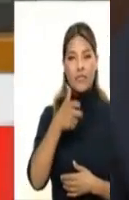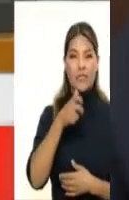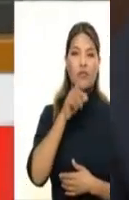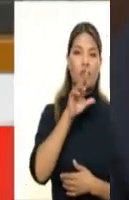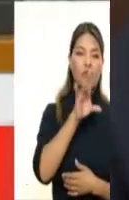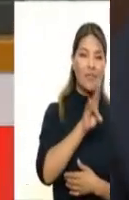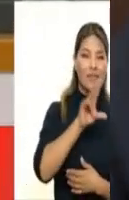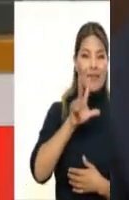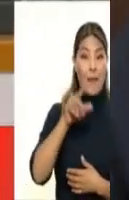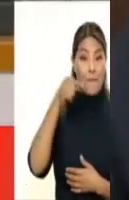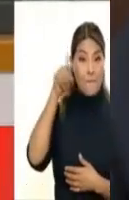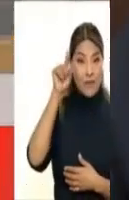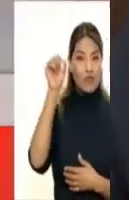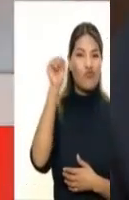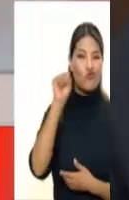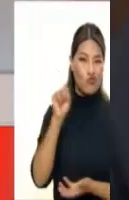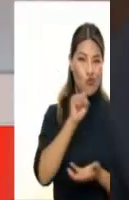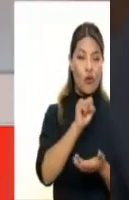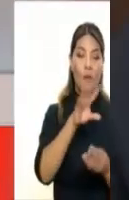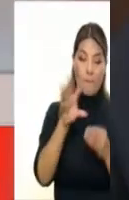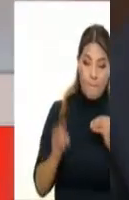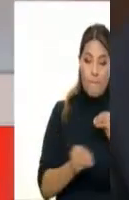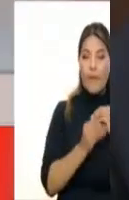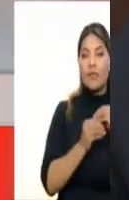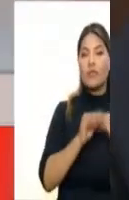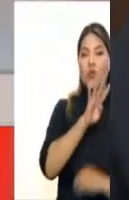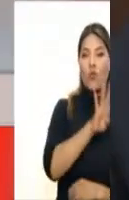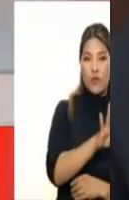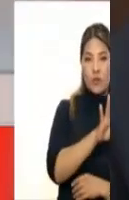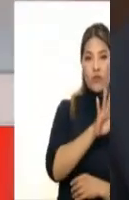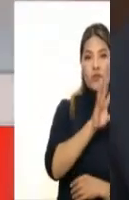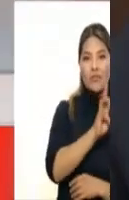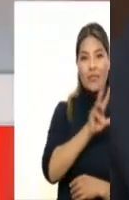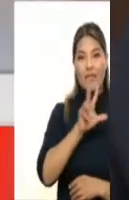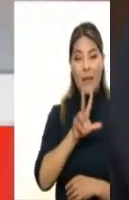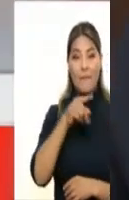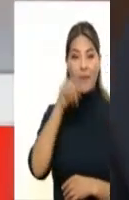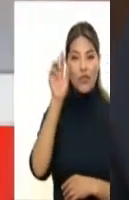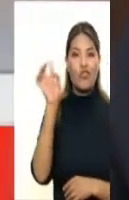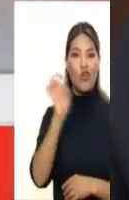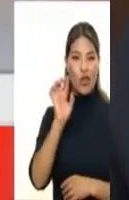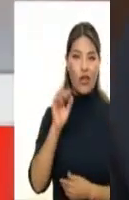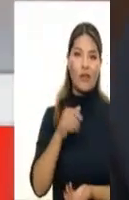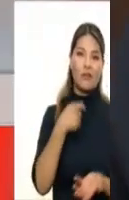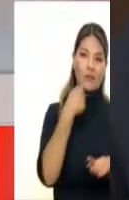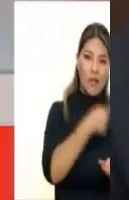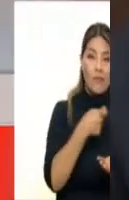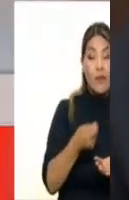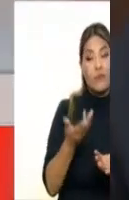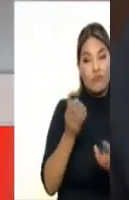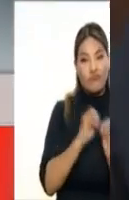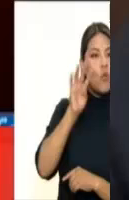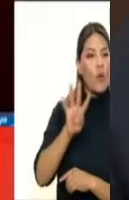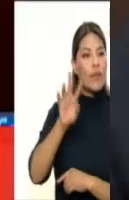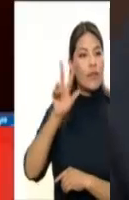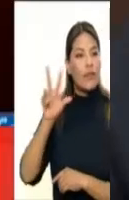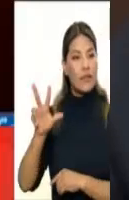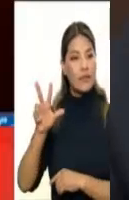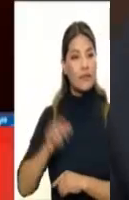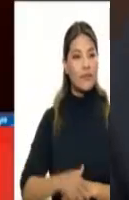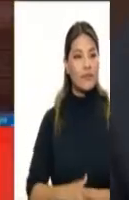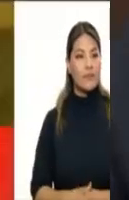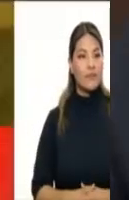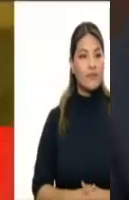1.373 millones de soles y 463 millones de dólares de reparación. Bueno,